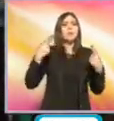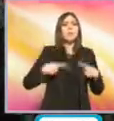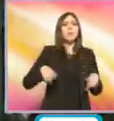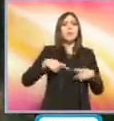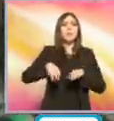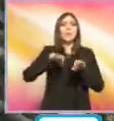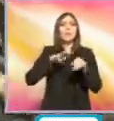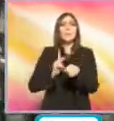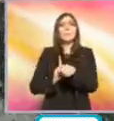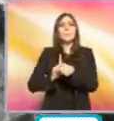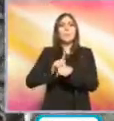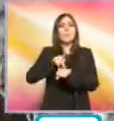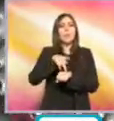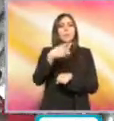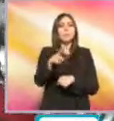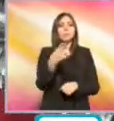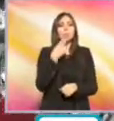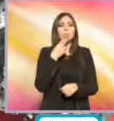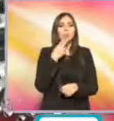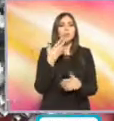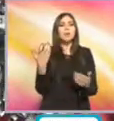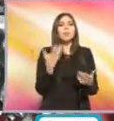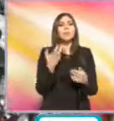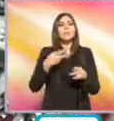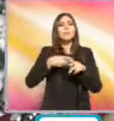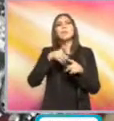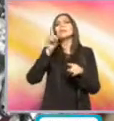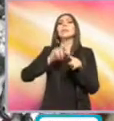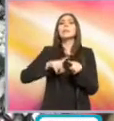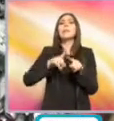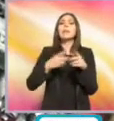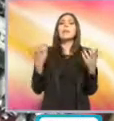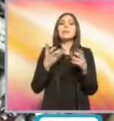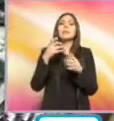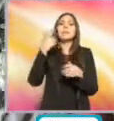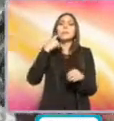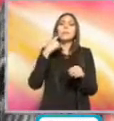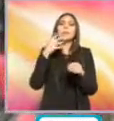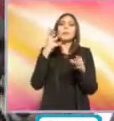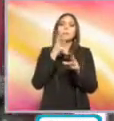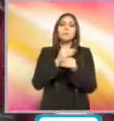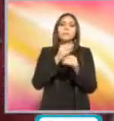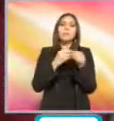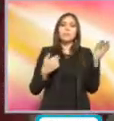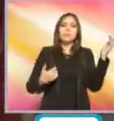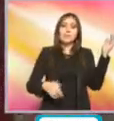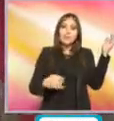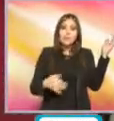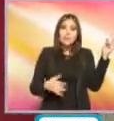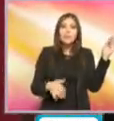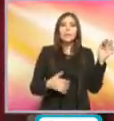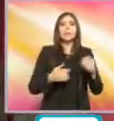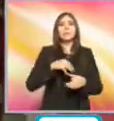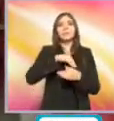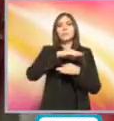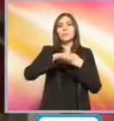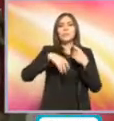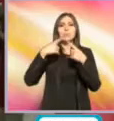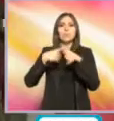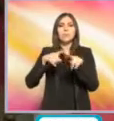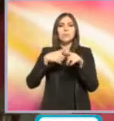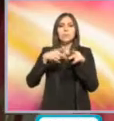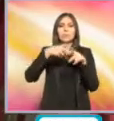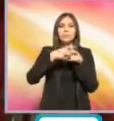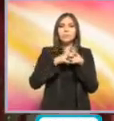piel. Hacemos herramienta para los que hacen guitarras, laudería. Ah, mire. Toda la herramienta